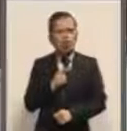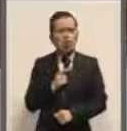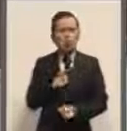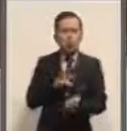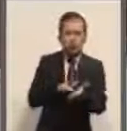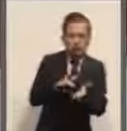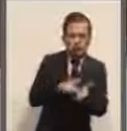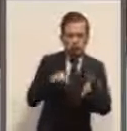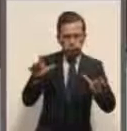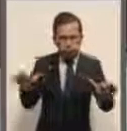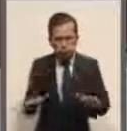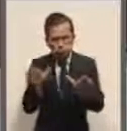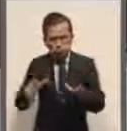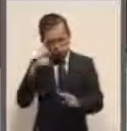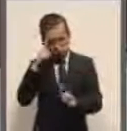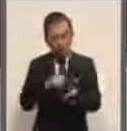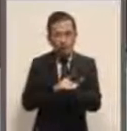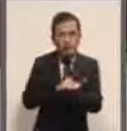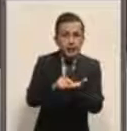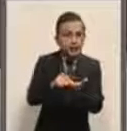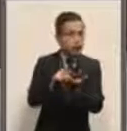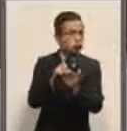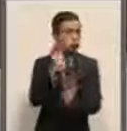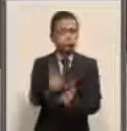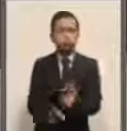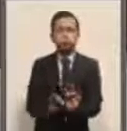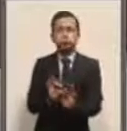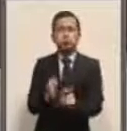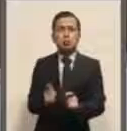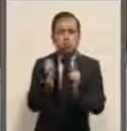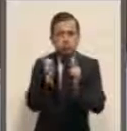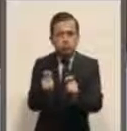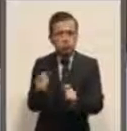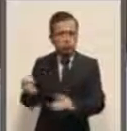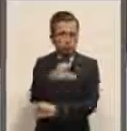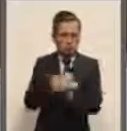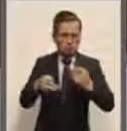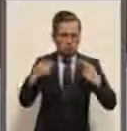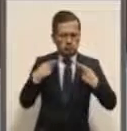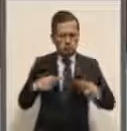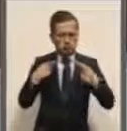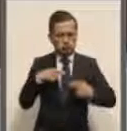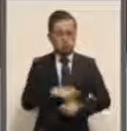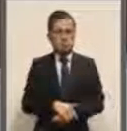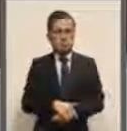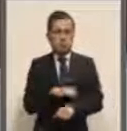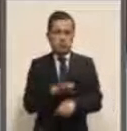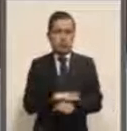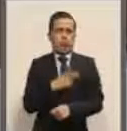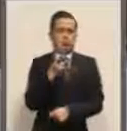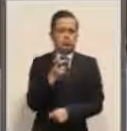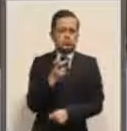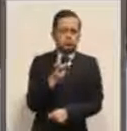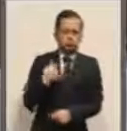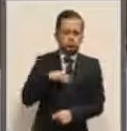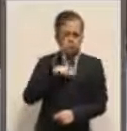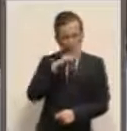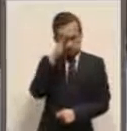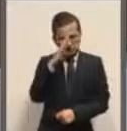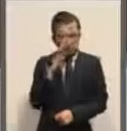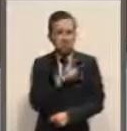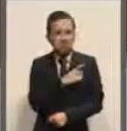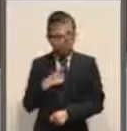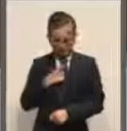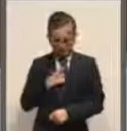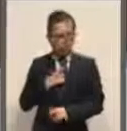realización efectiva de los mismos. Por ello, se estima necesario y pertinente contribuir con la